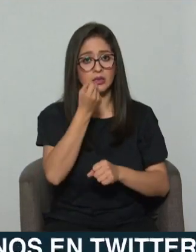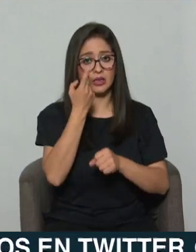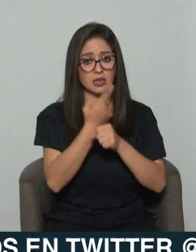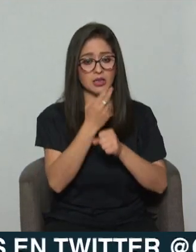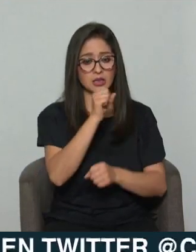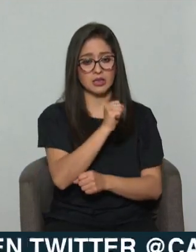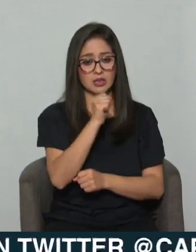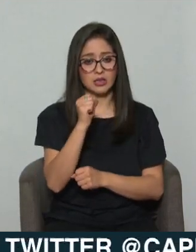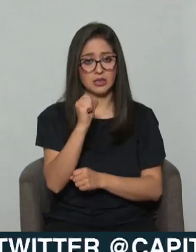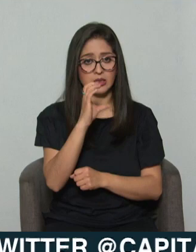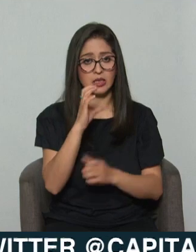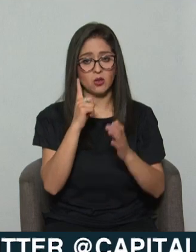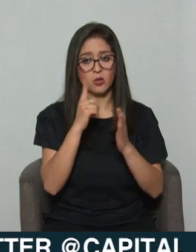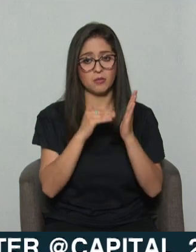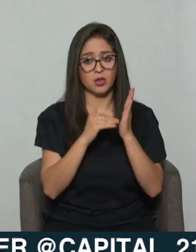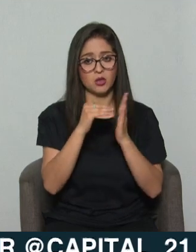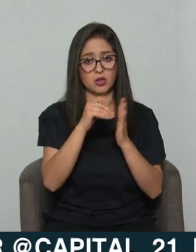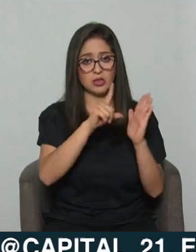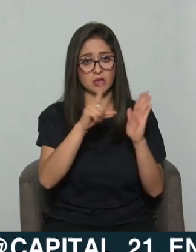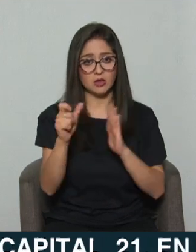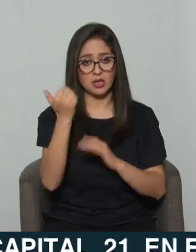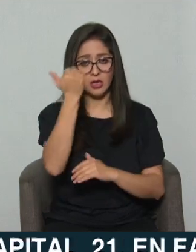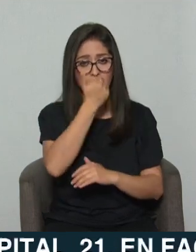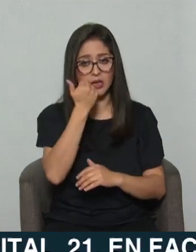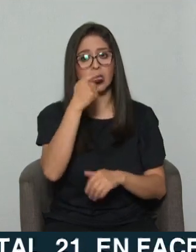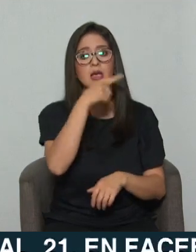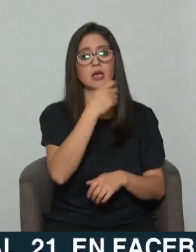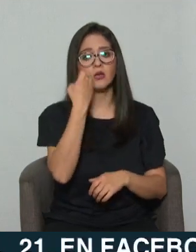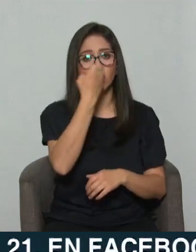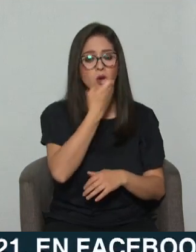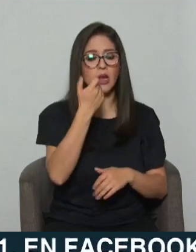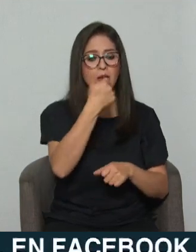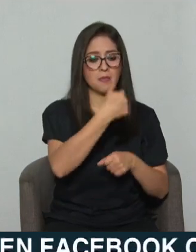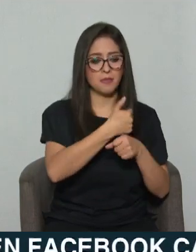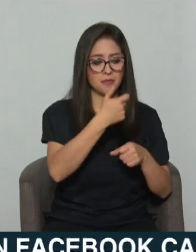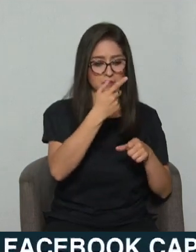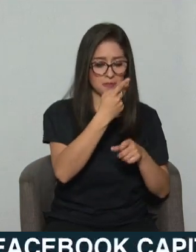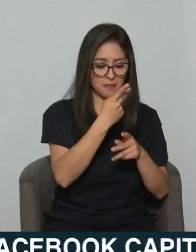que 1.700.000 alumnos de educación preescolar, primaria y secundaria